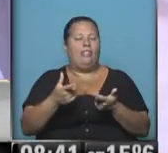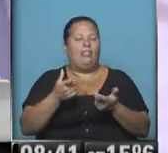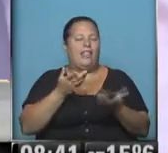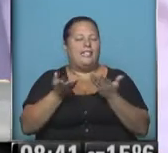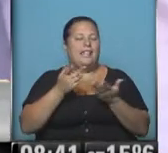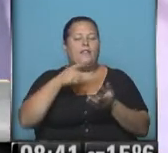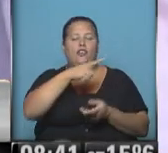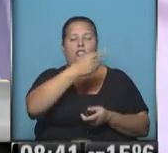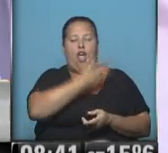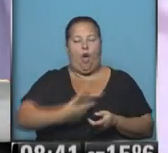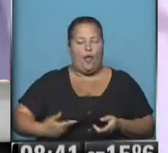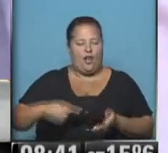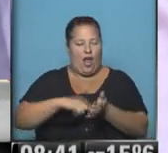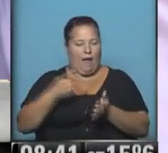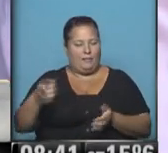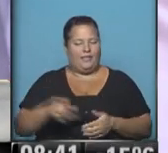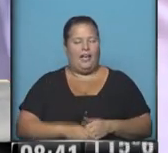servicios del gobierno porteño